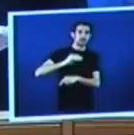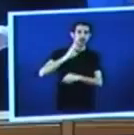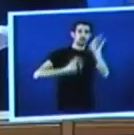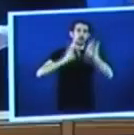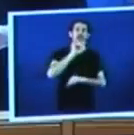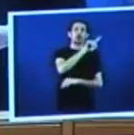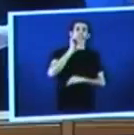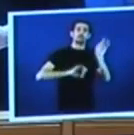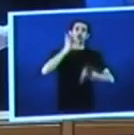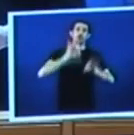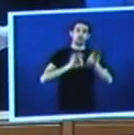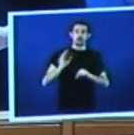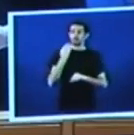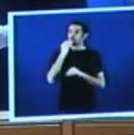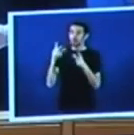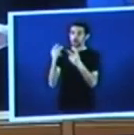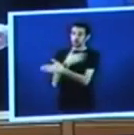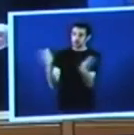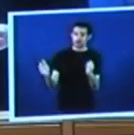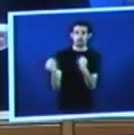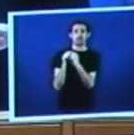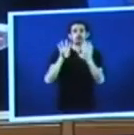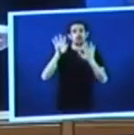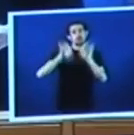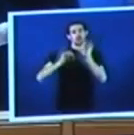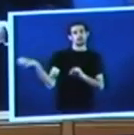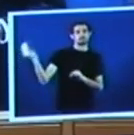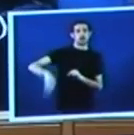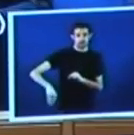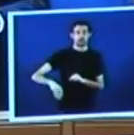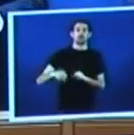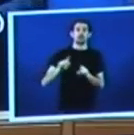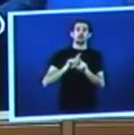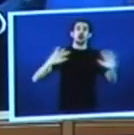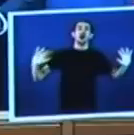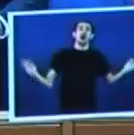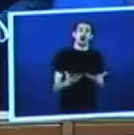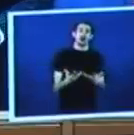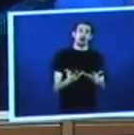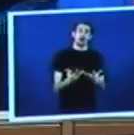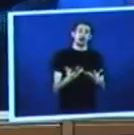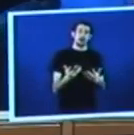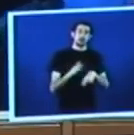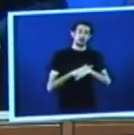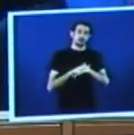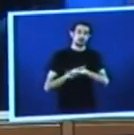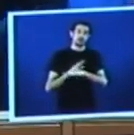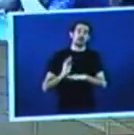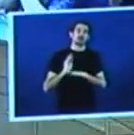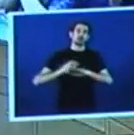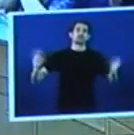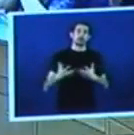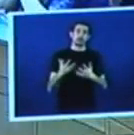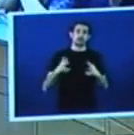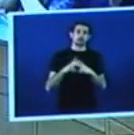comedores sociales un 29%, las ayudas a emergencia social un 3,6%. Señora, se estalló, chama a orden. Fuimos